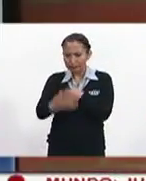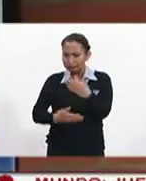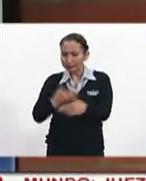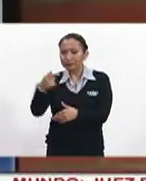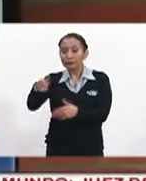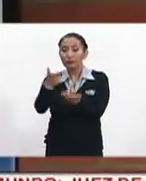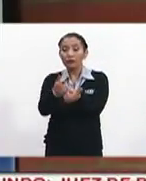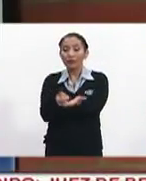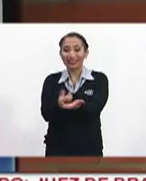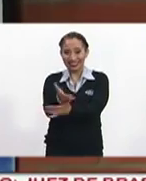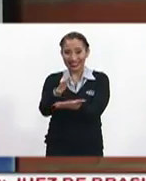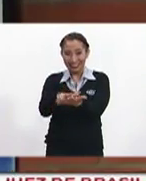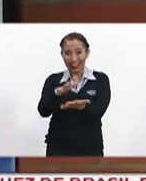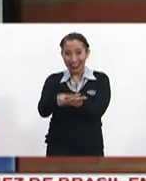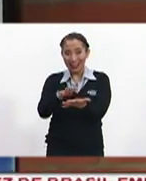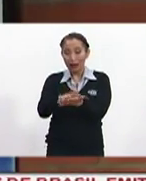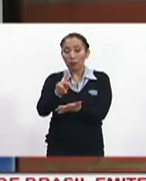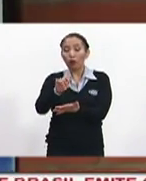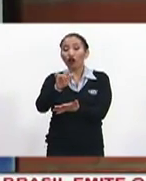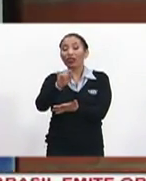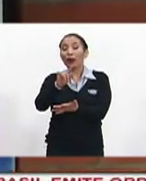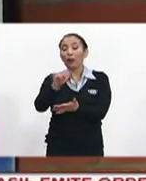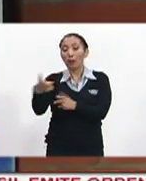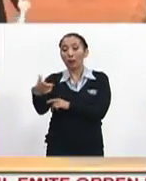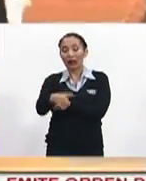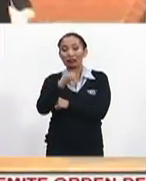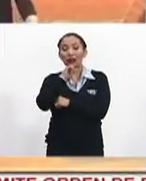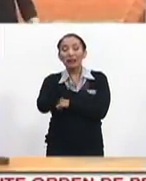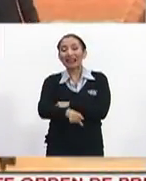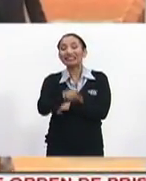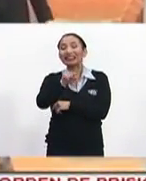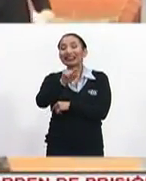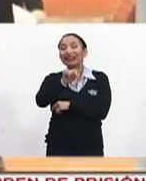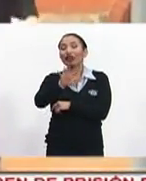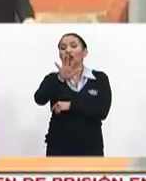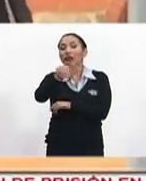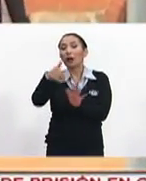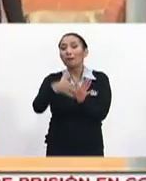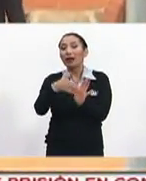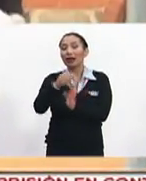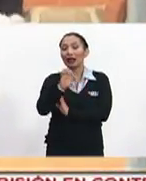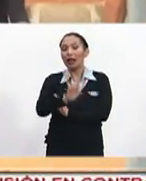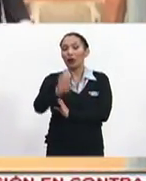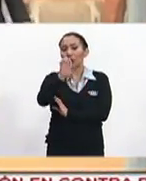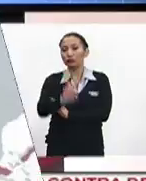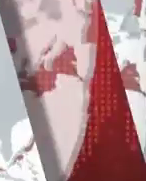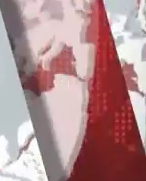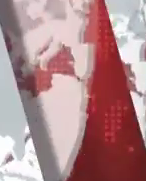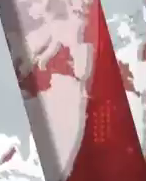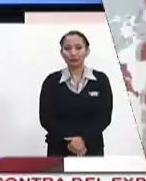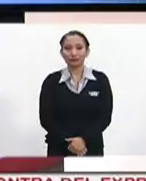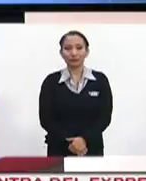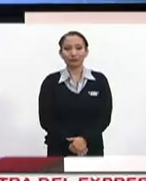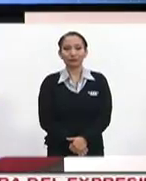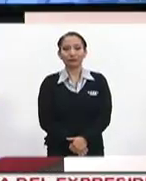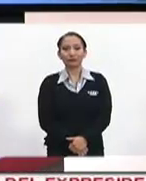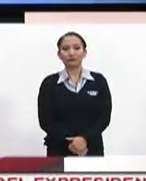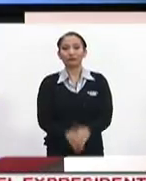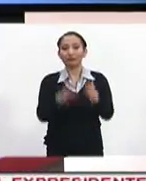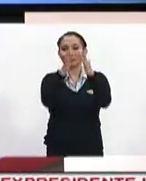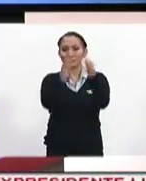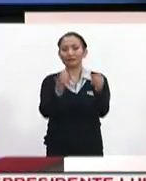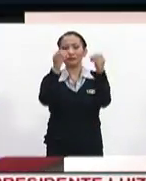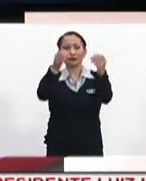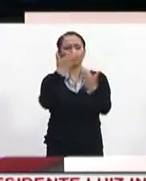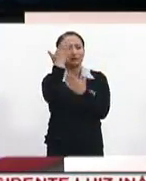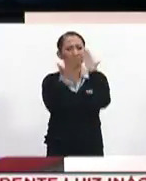su liberación, Puigdemont deberá pagar además una fianza de 75.000 euros. Y en Francia,